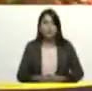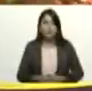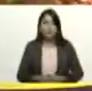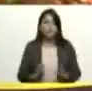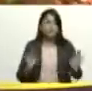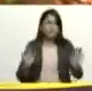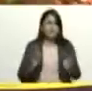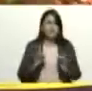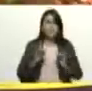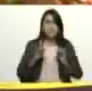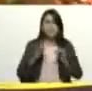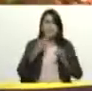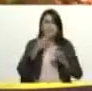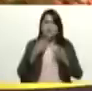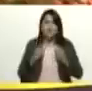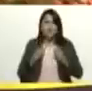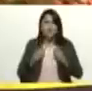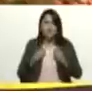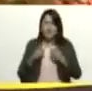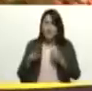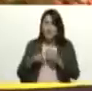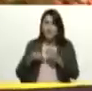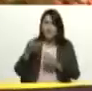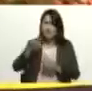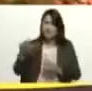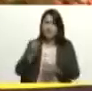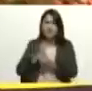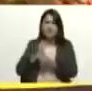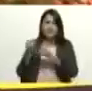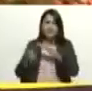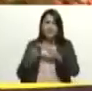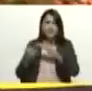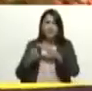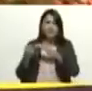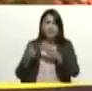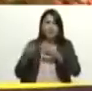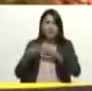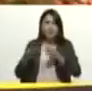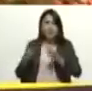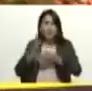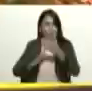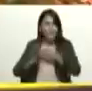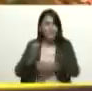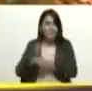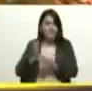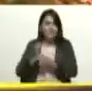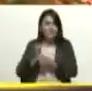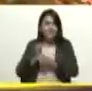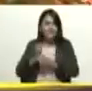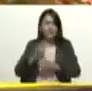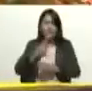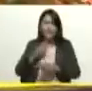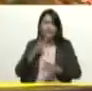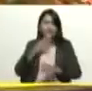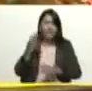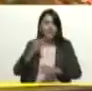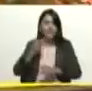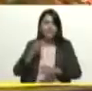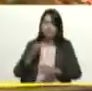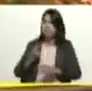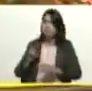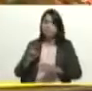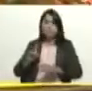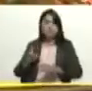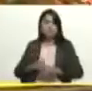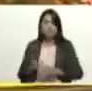que ver con una forma de vida de un funcionario modesto, humilde, trabajador y honesto. Ellos siguieron